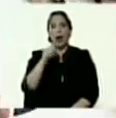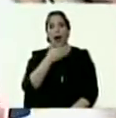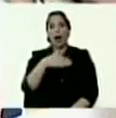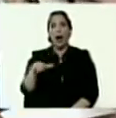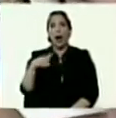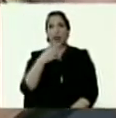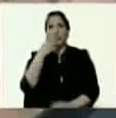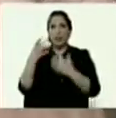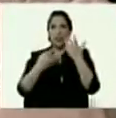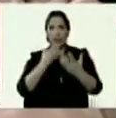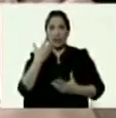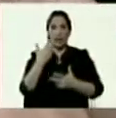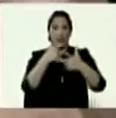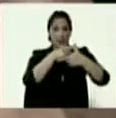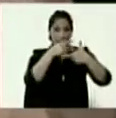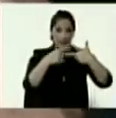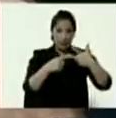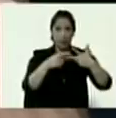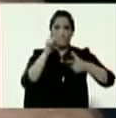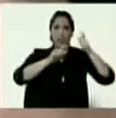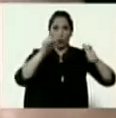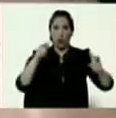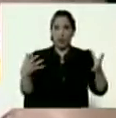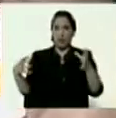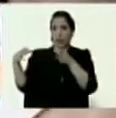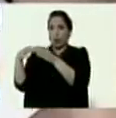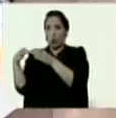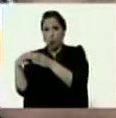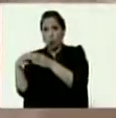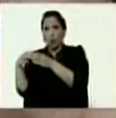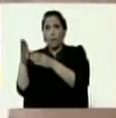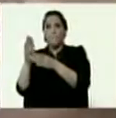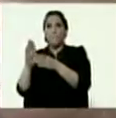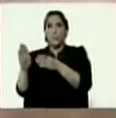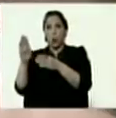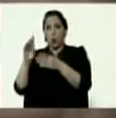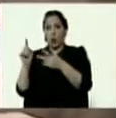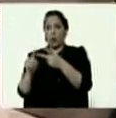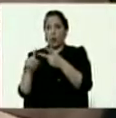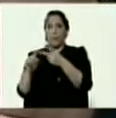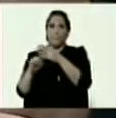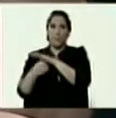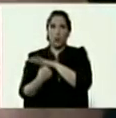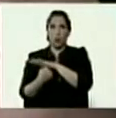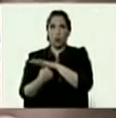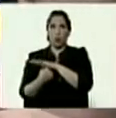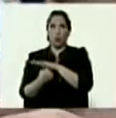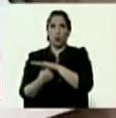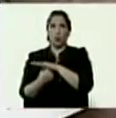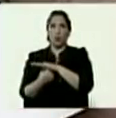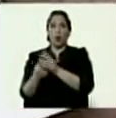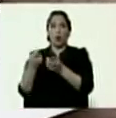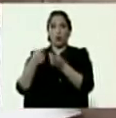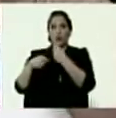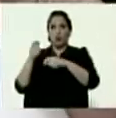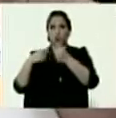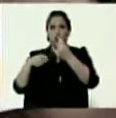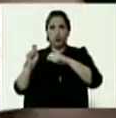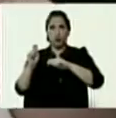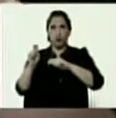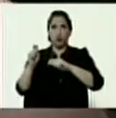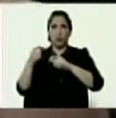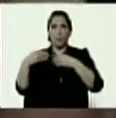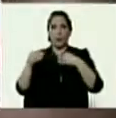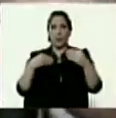se reúnen con alias El Brother y con alias El Menor en una papelería en el sector Boca de Grita,